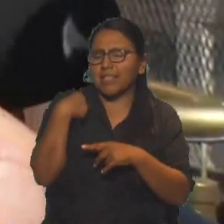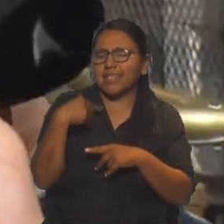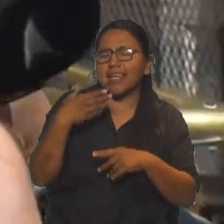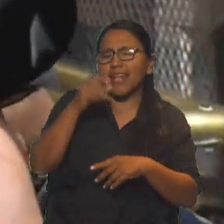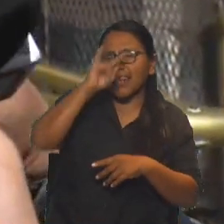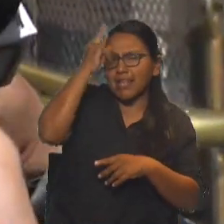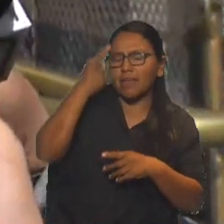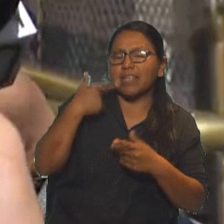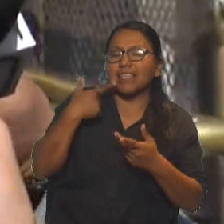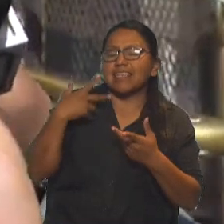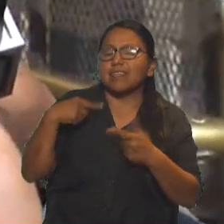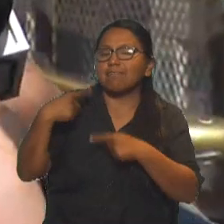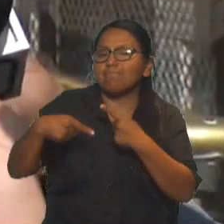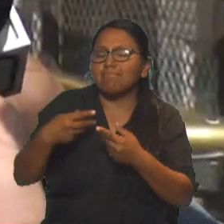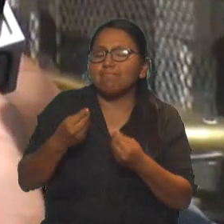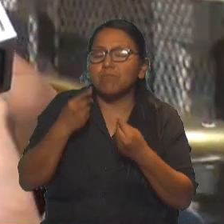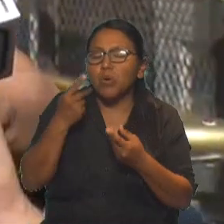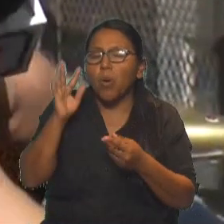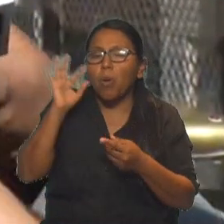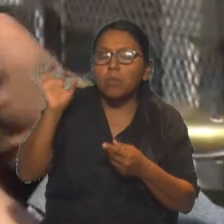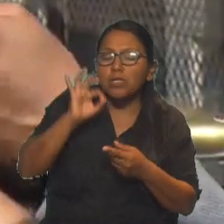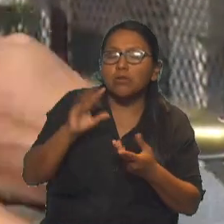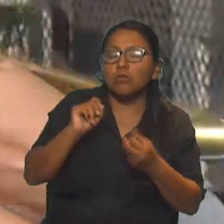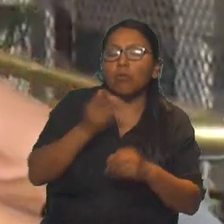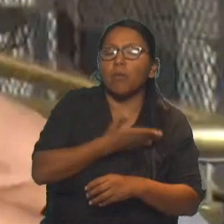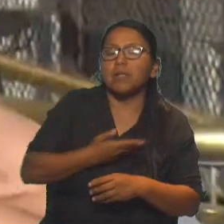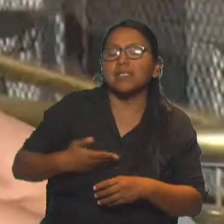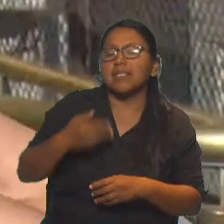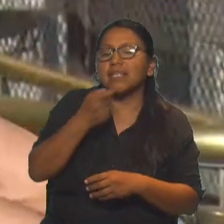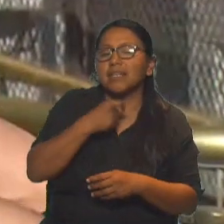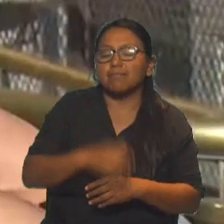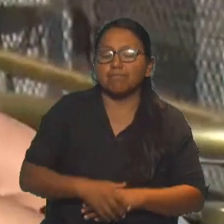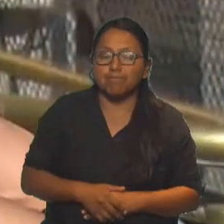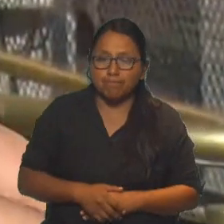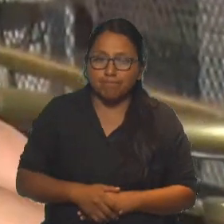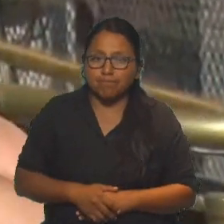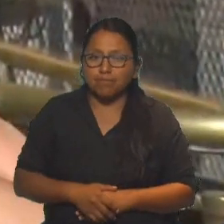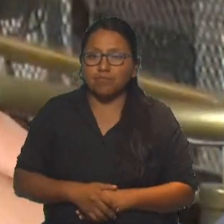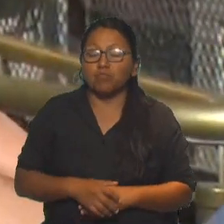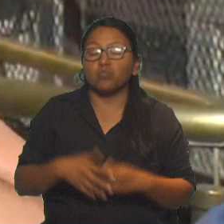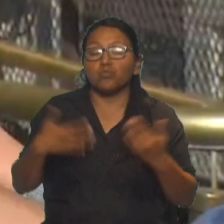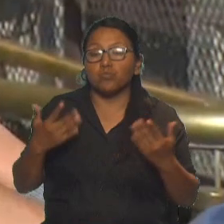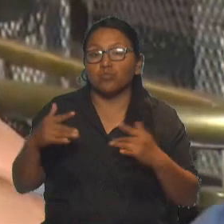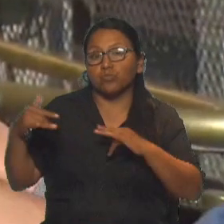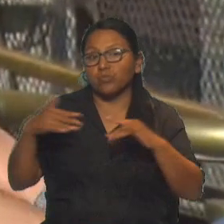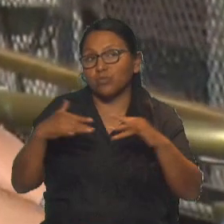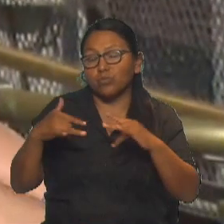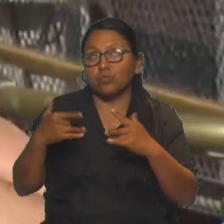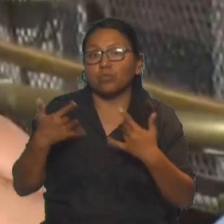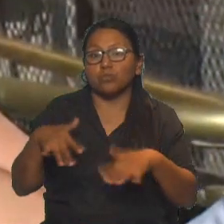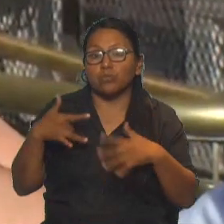todavía tiene sus ecos. ¿Cuál es su mirada como presidente de Racing? No, me parece que fue un partido que vino con